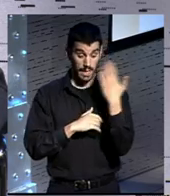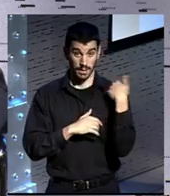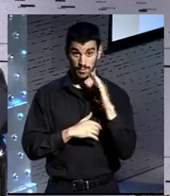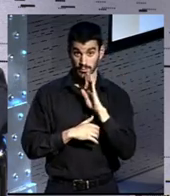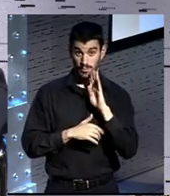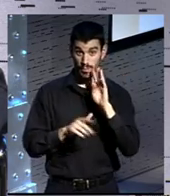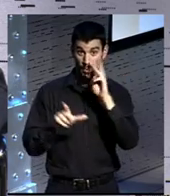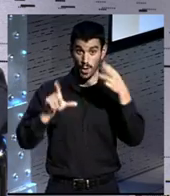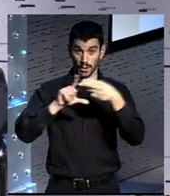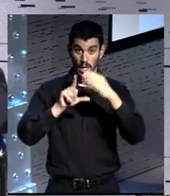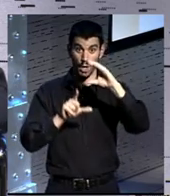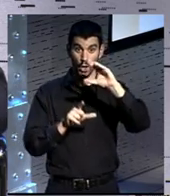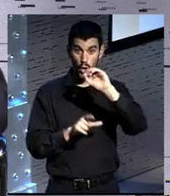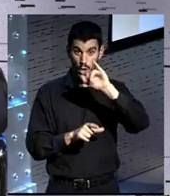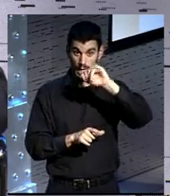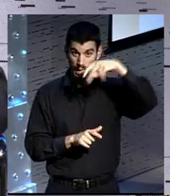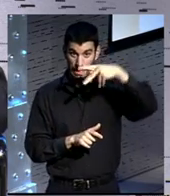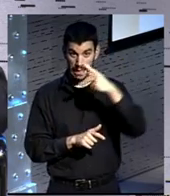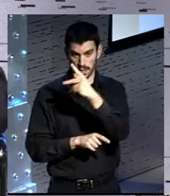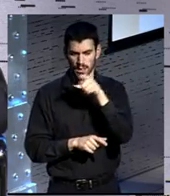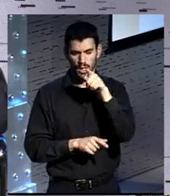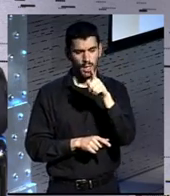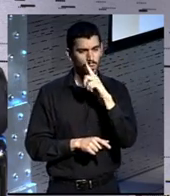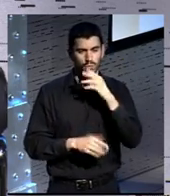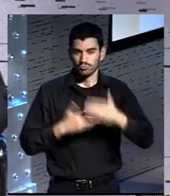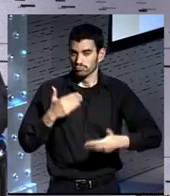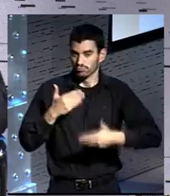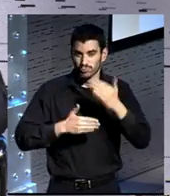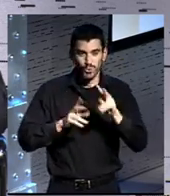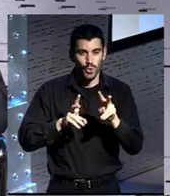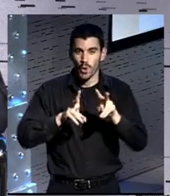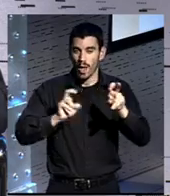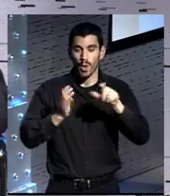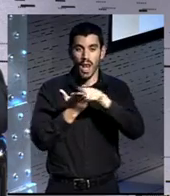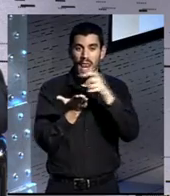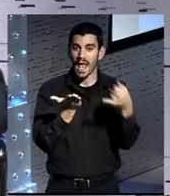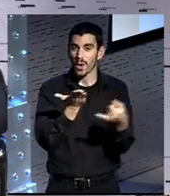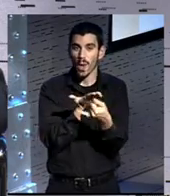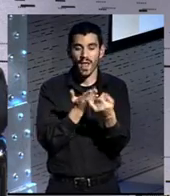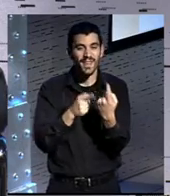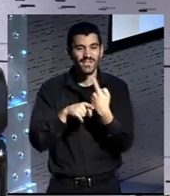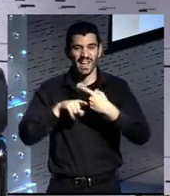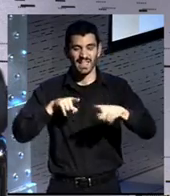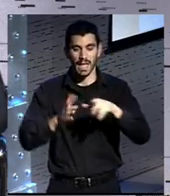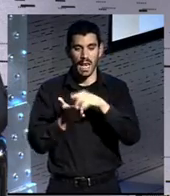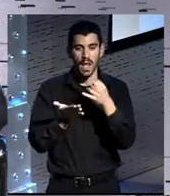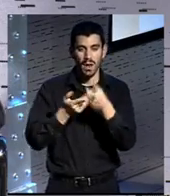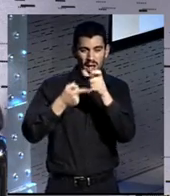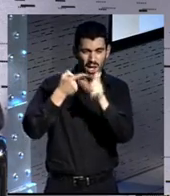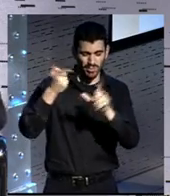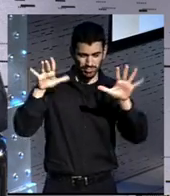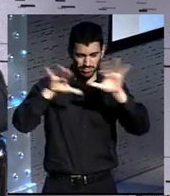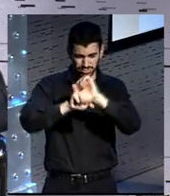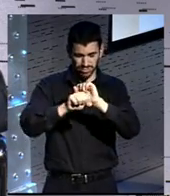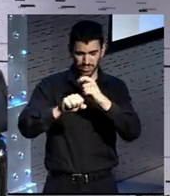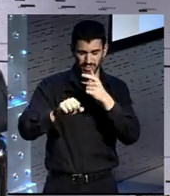una iniciativa muy novedosa de cómo cambiar el lenguaje. Es un lenguaje muy poco bancario, el lenguaje que intentamos construir ahí